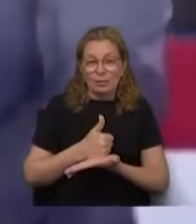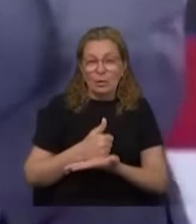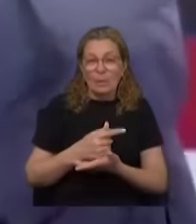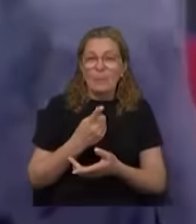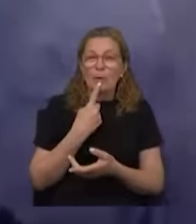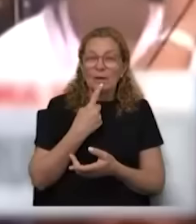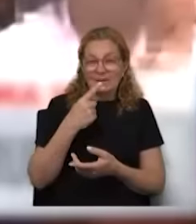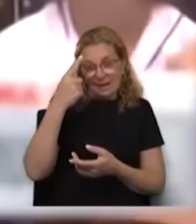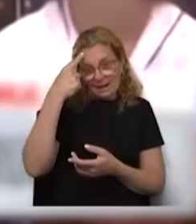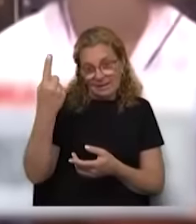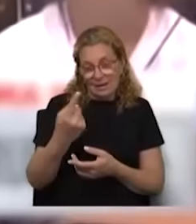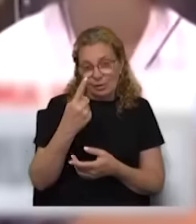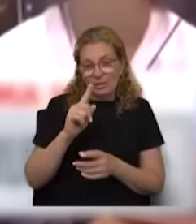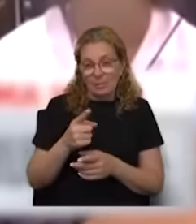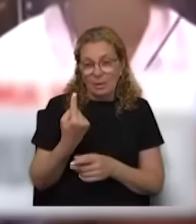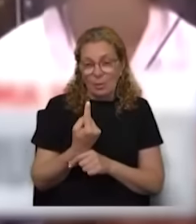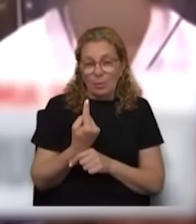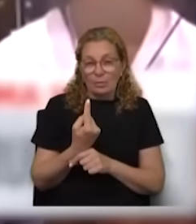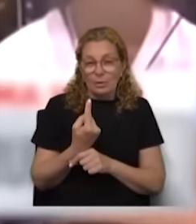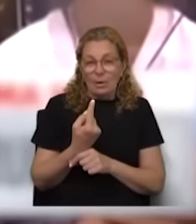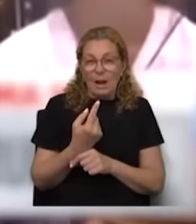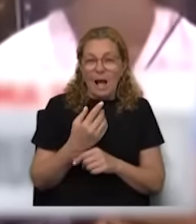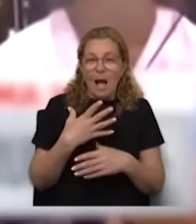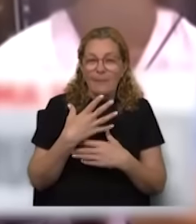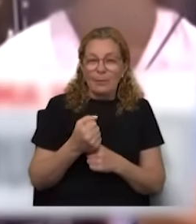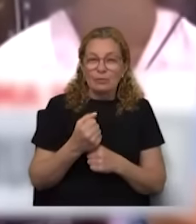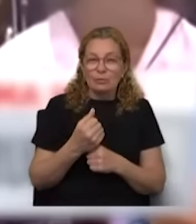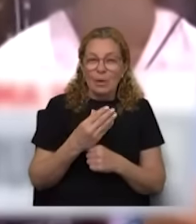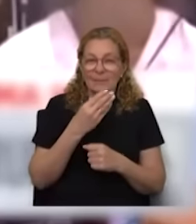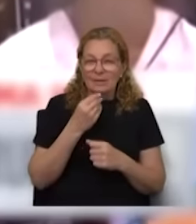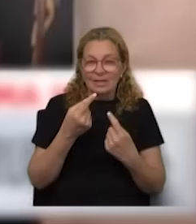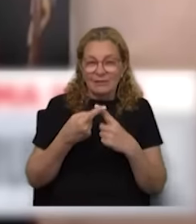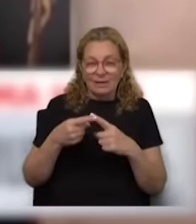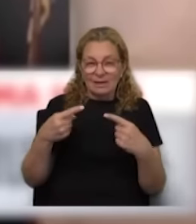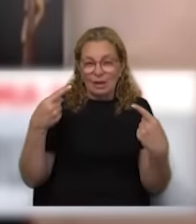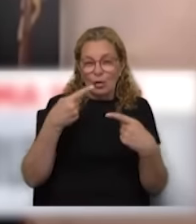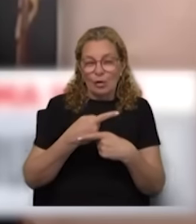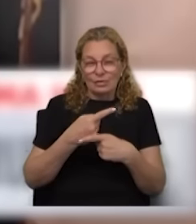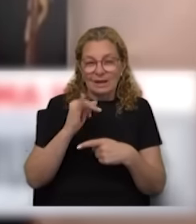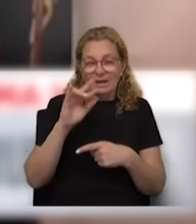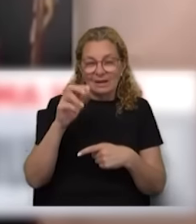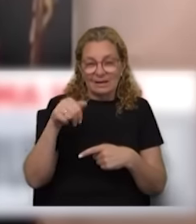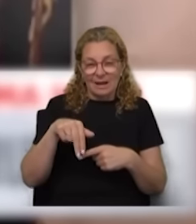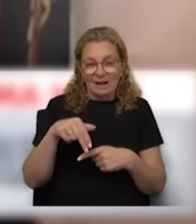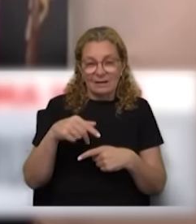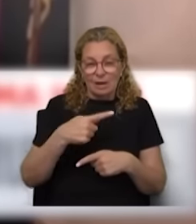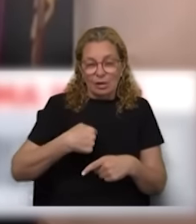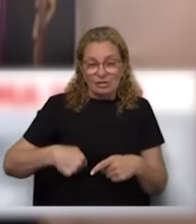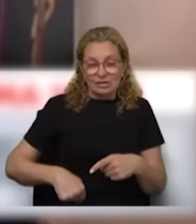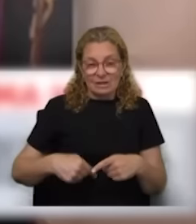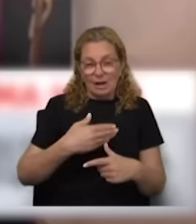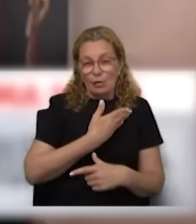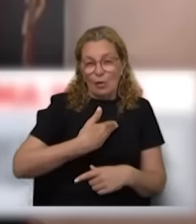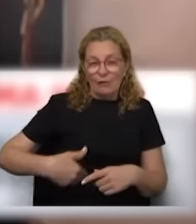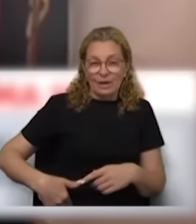de política exterior y es un admirador de Israel partidario de amplias sanciones contra Irán y un duro crítico de China y los gobiernos